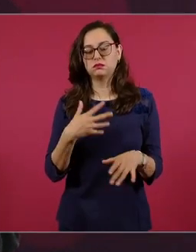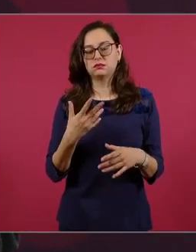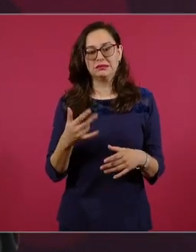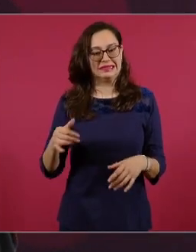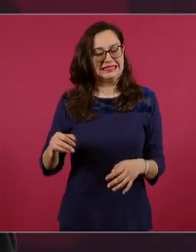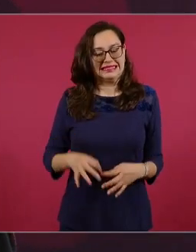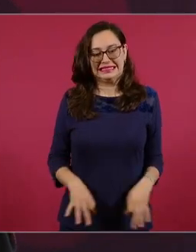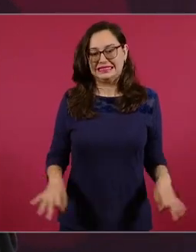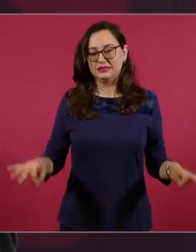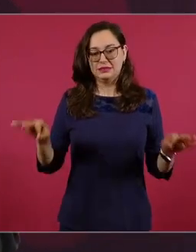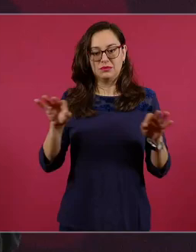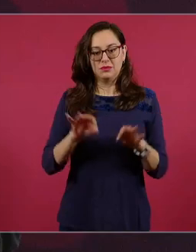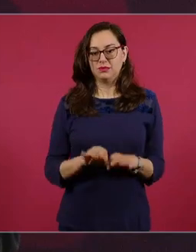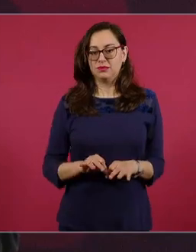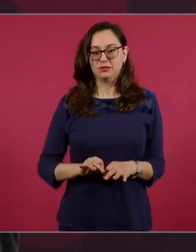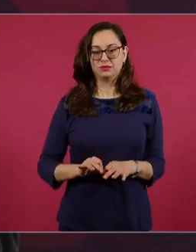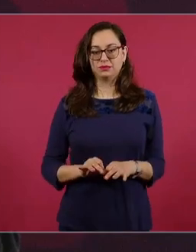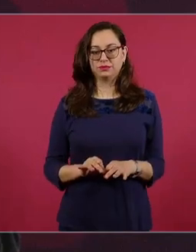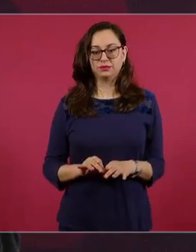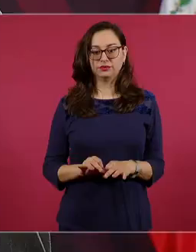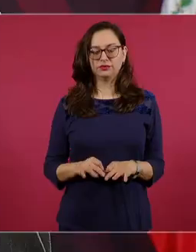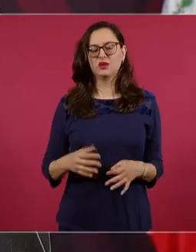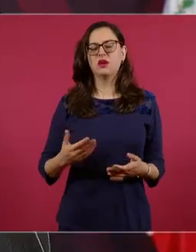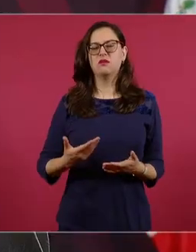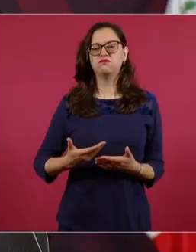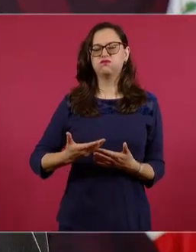desde hace siglos,